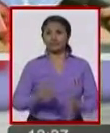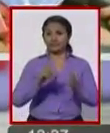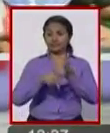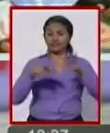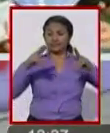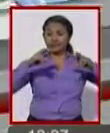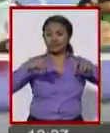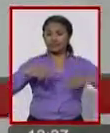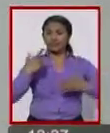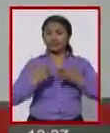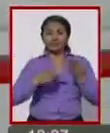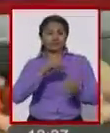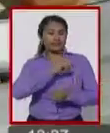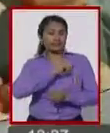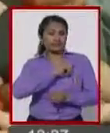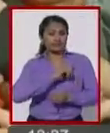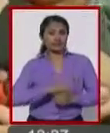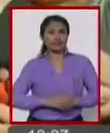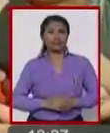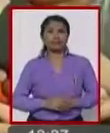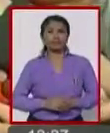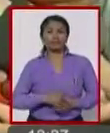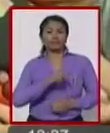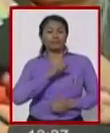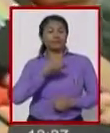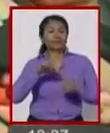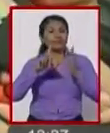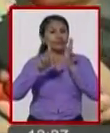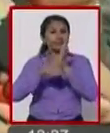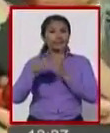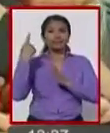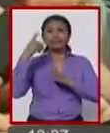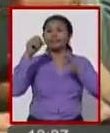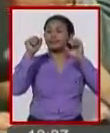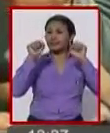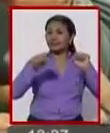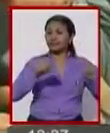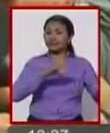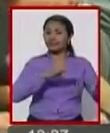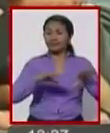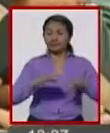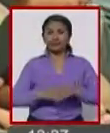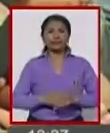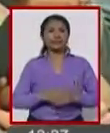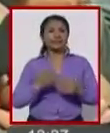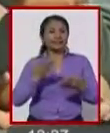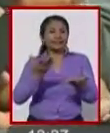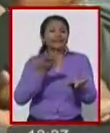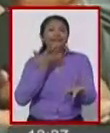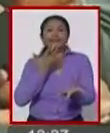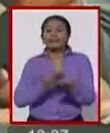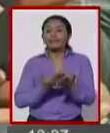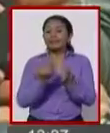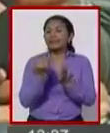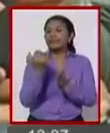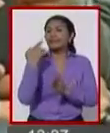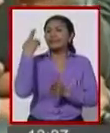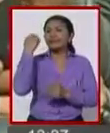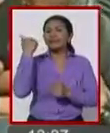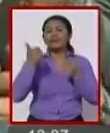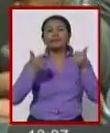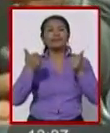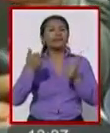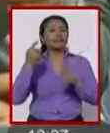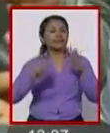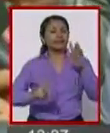hacer una investigación que la hará la policía, los bomberos de la policía, para poder realizar un levantamiento, identificar las causas, los